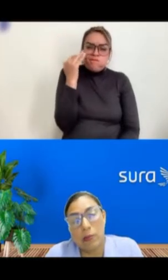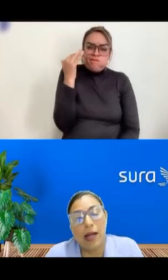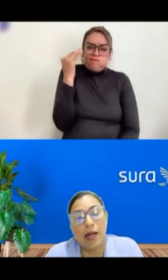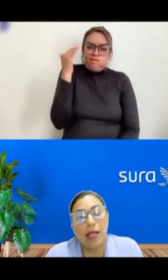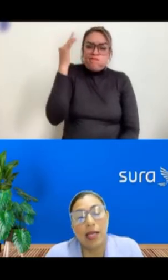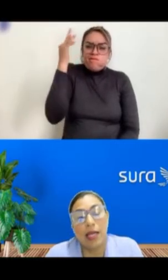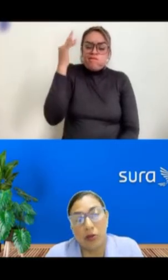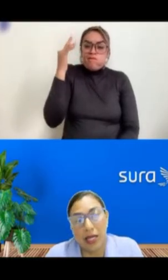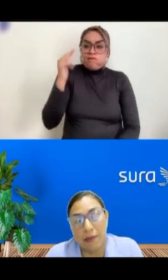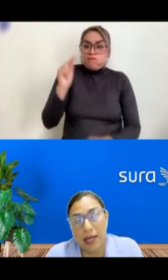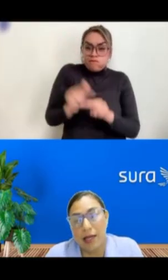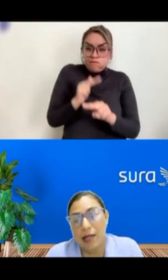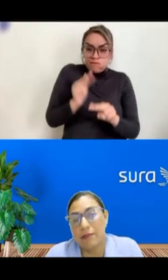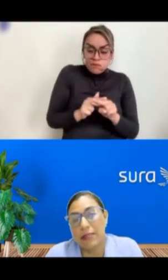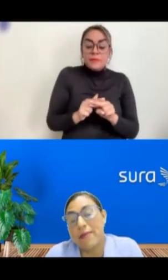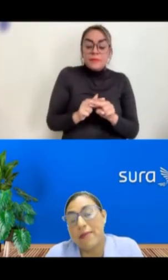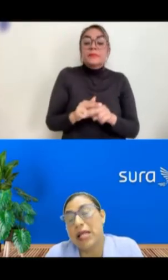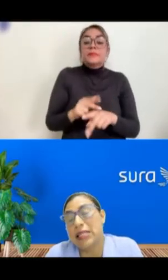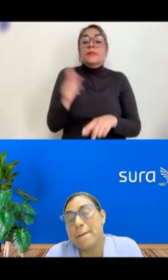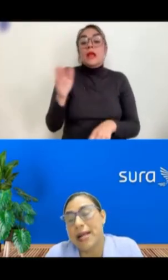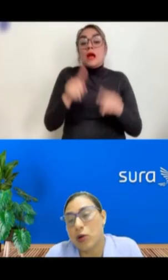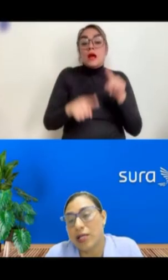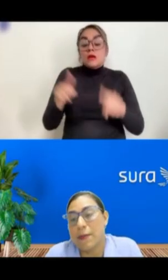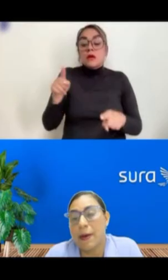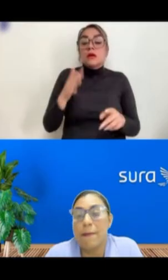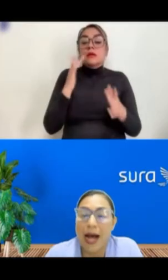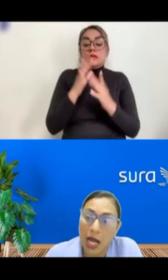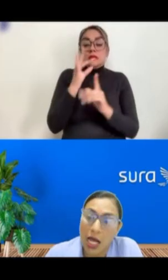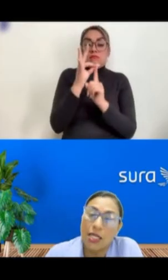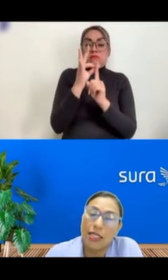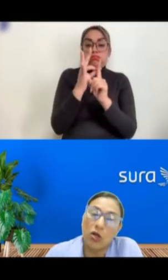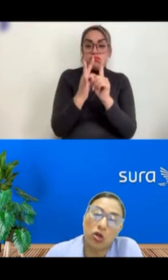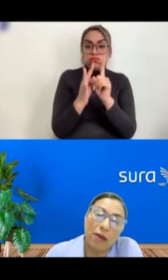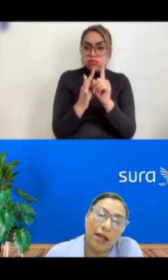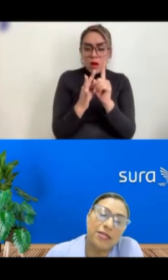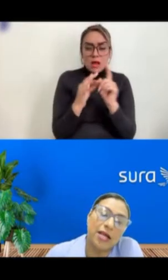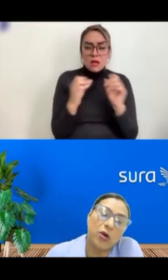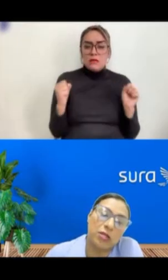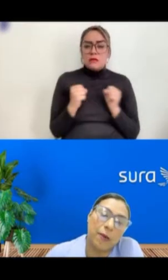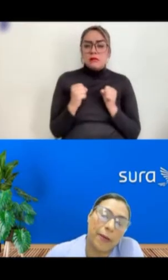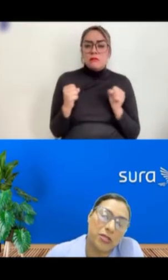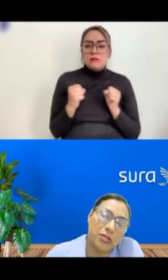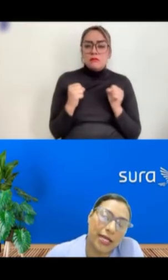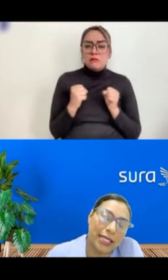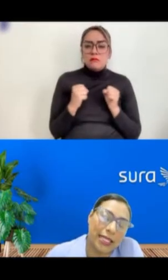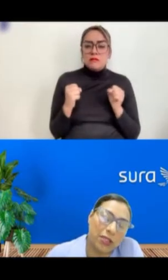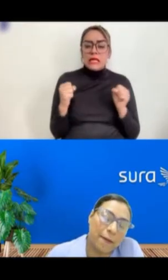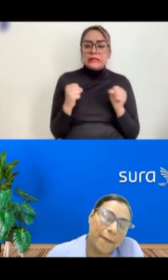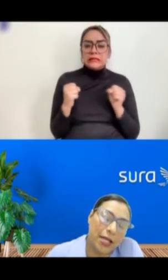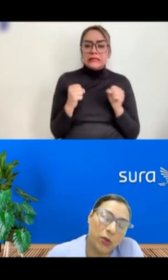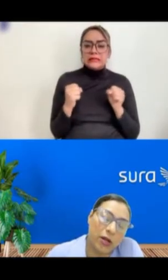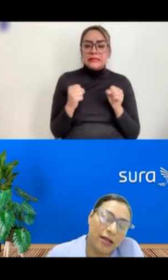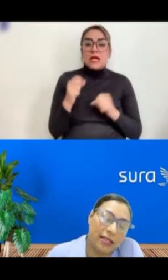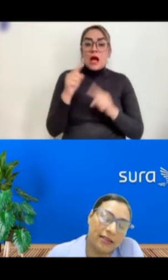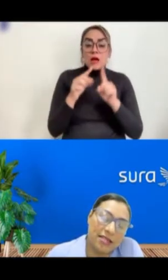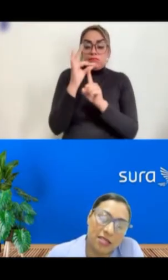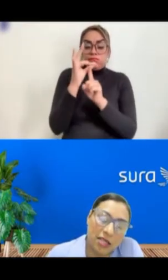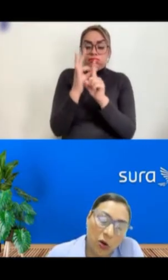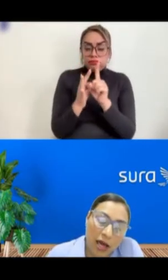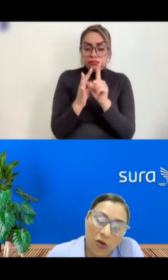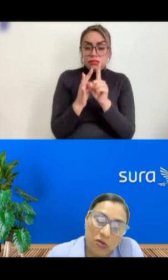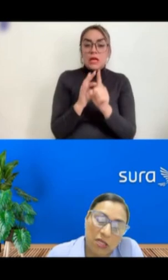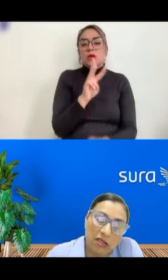de lo normal. Hipotermia, la temperatura está más baja de lo normal. A veces encontramos personas que tienen una temperatura